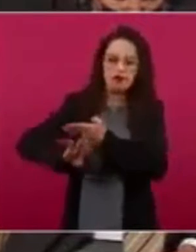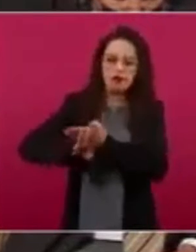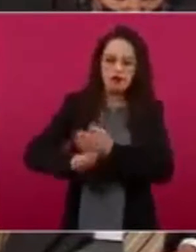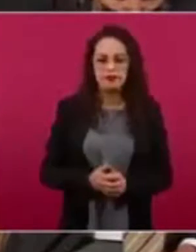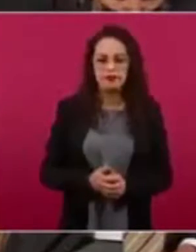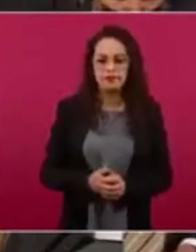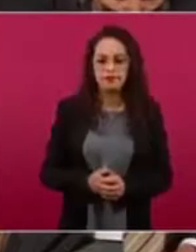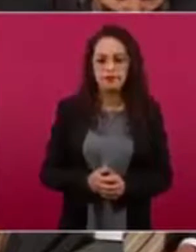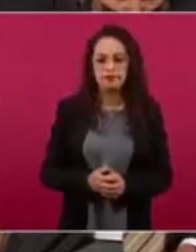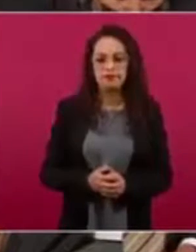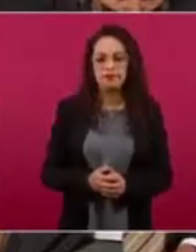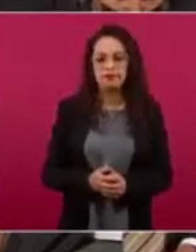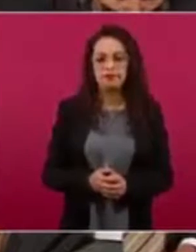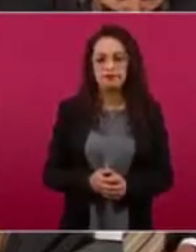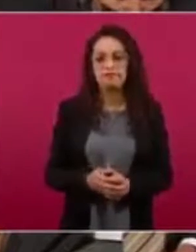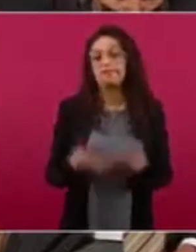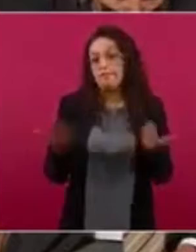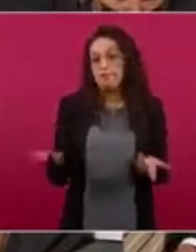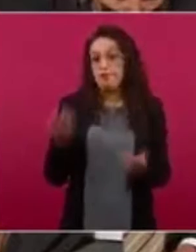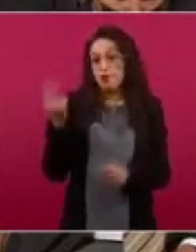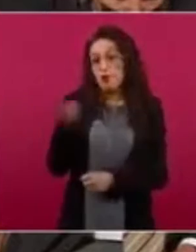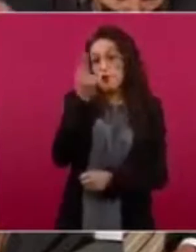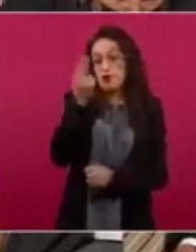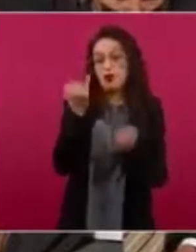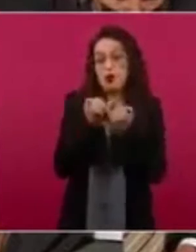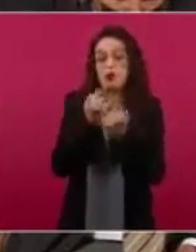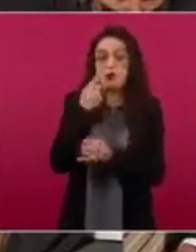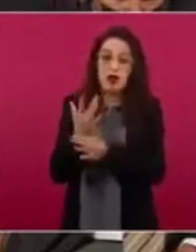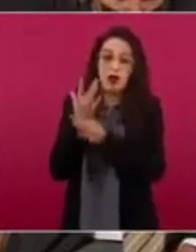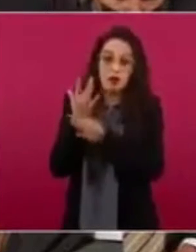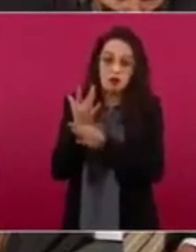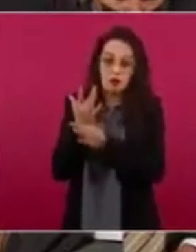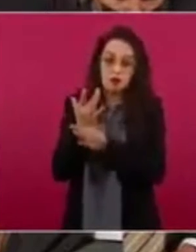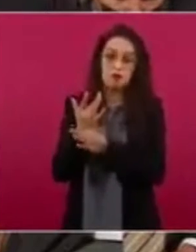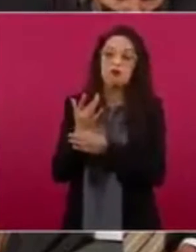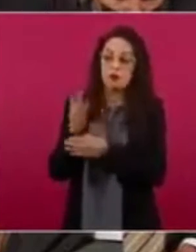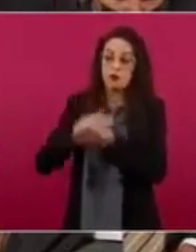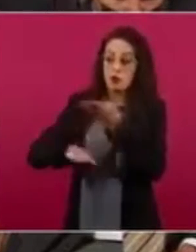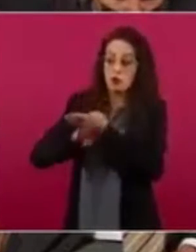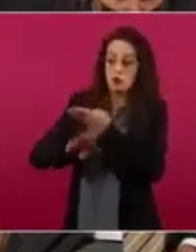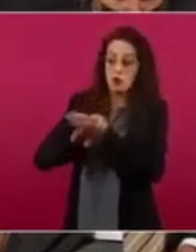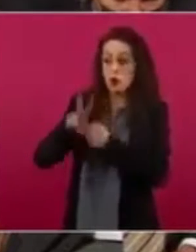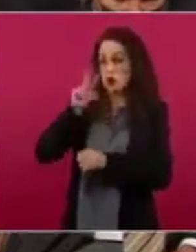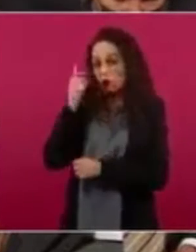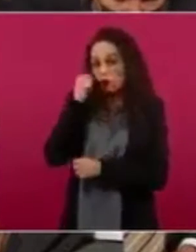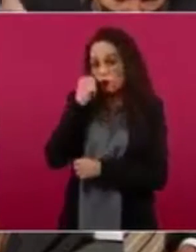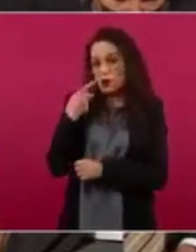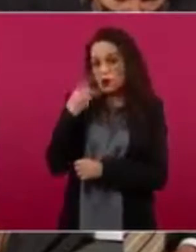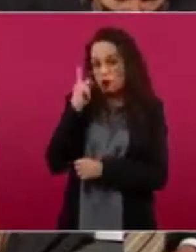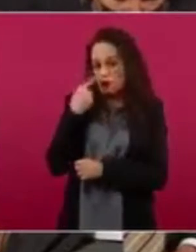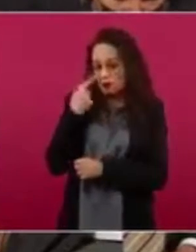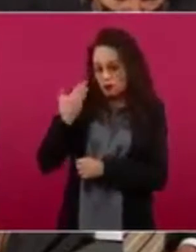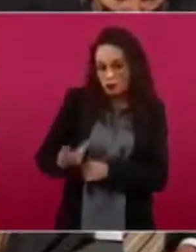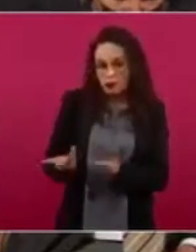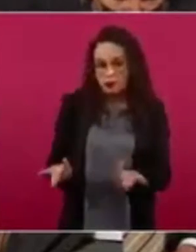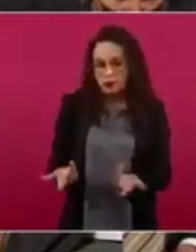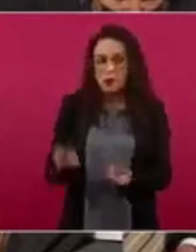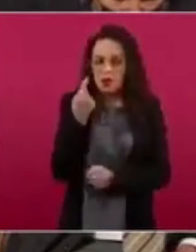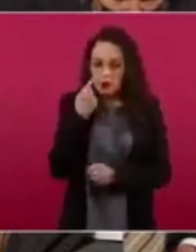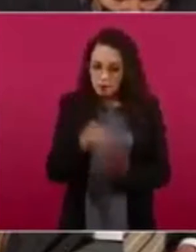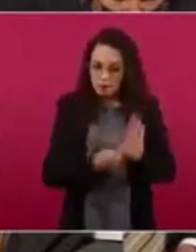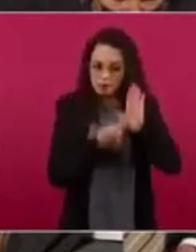pues si no mancha, pues sí tizna, y le vuelvo a repetir, yo tengo familia y uno como periodista lo único que tiene es la